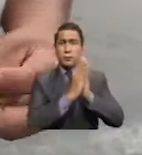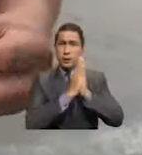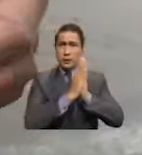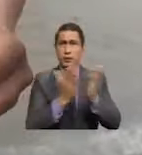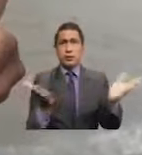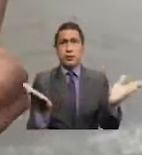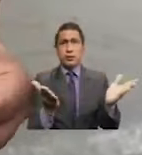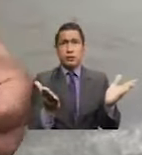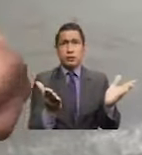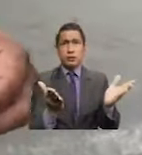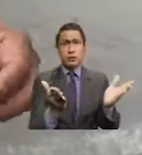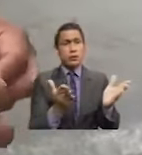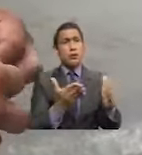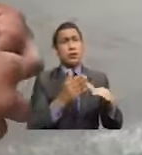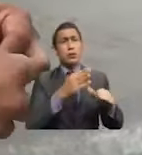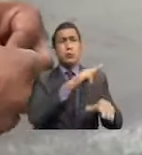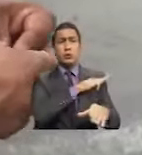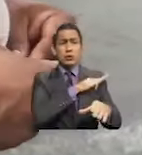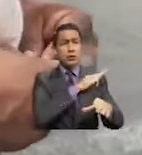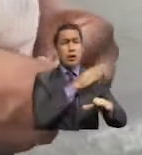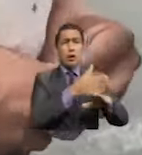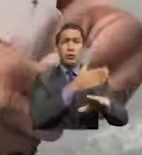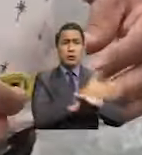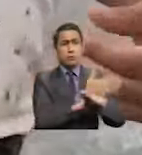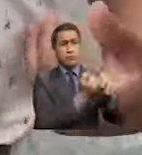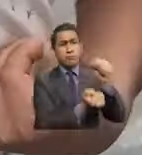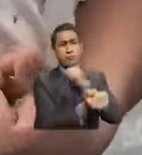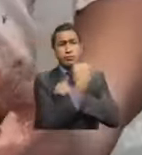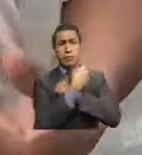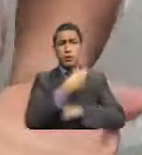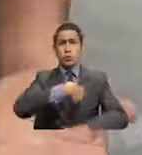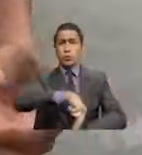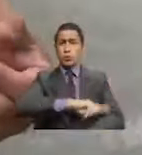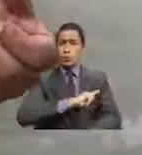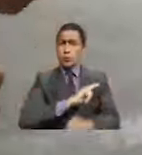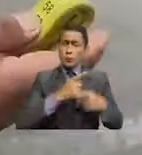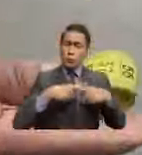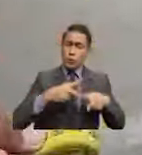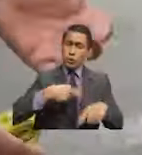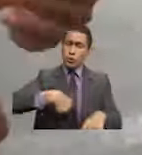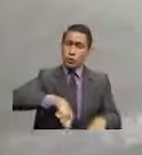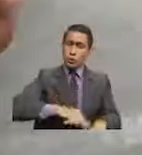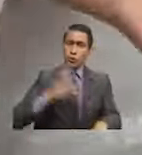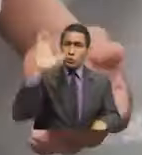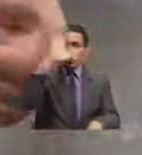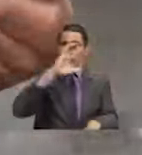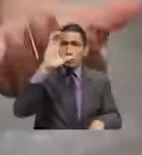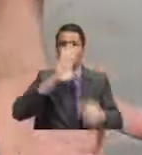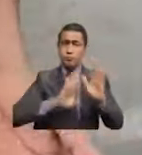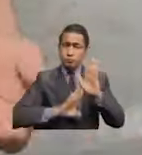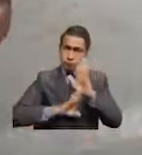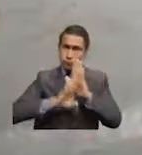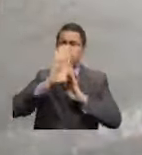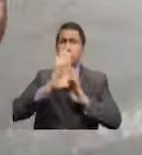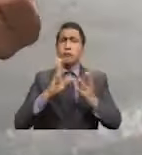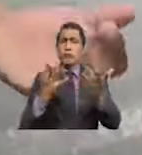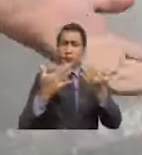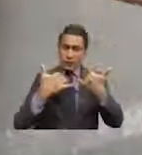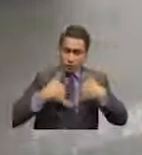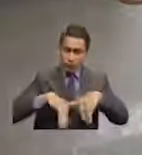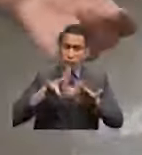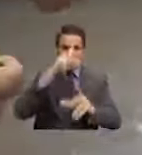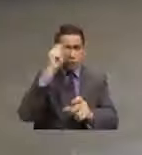muchas cosas, oiga, nos han negado muchas cosas y queremos también seguir adelante con paso firme, queremos prosperar también,